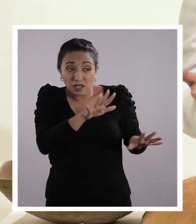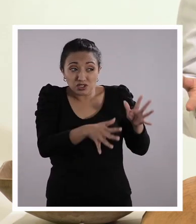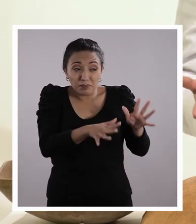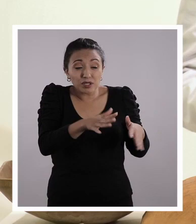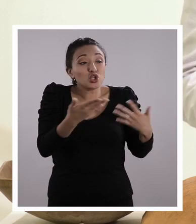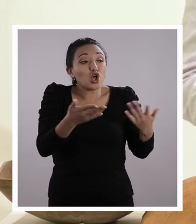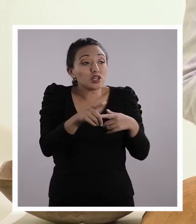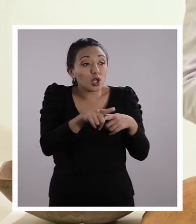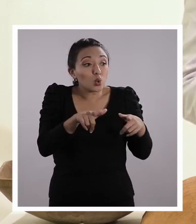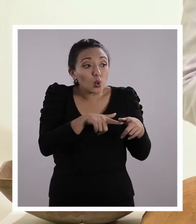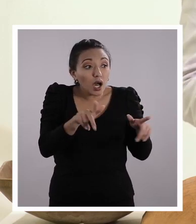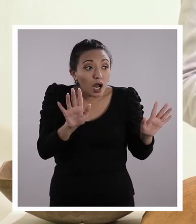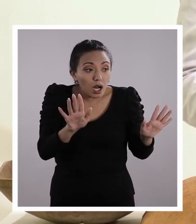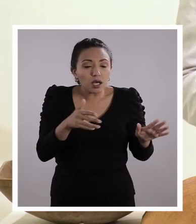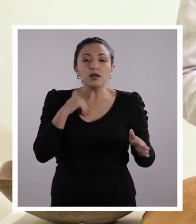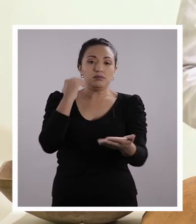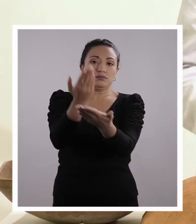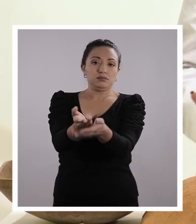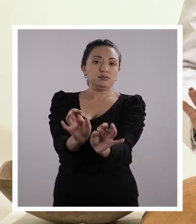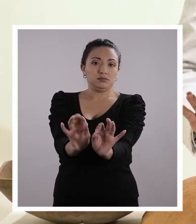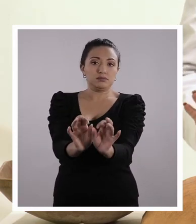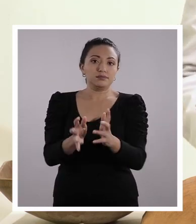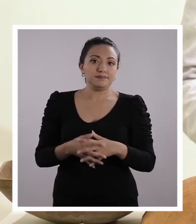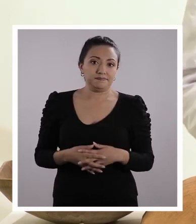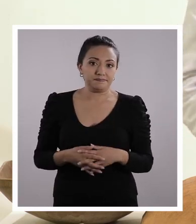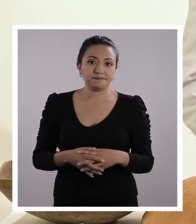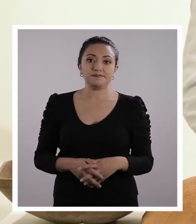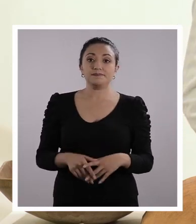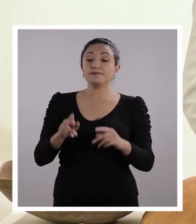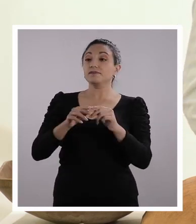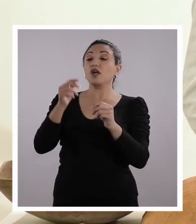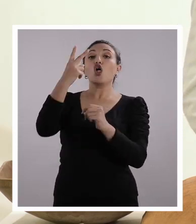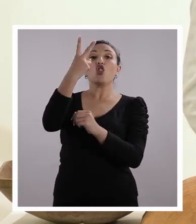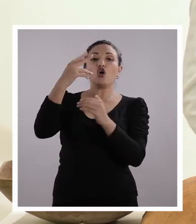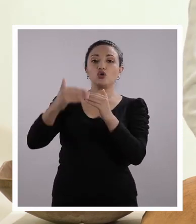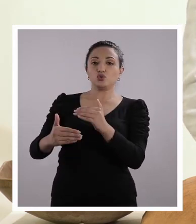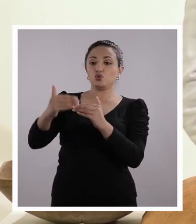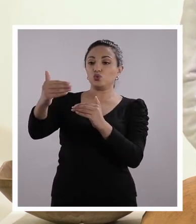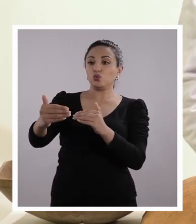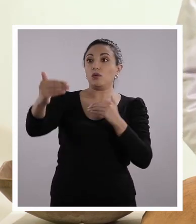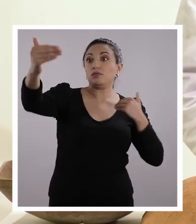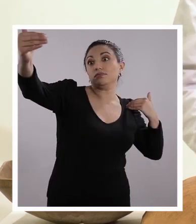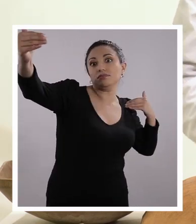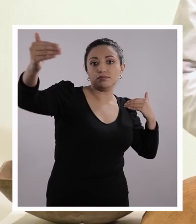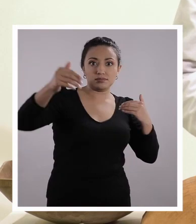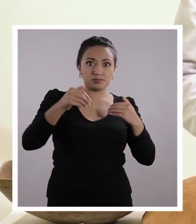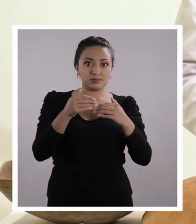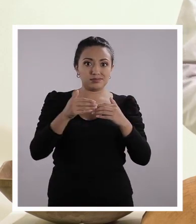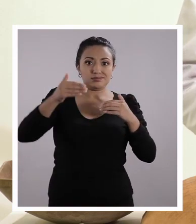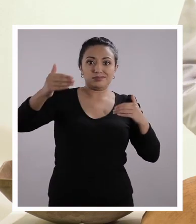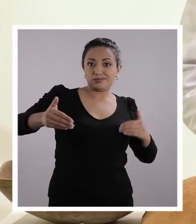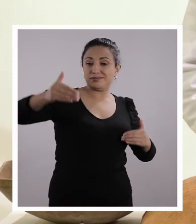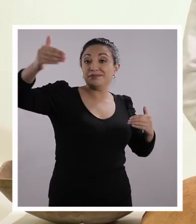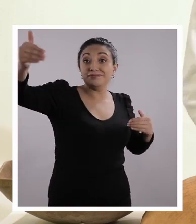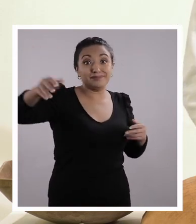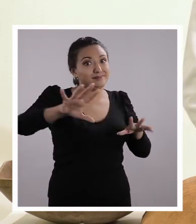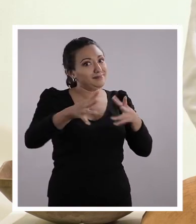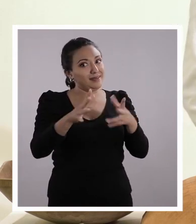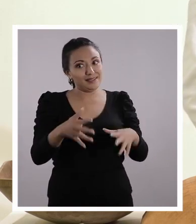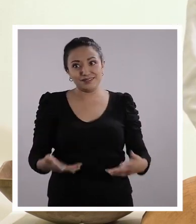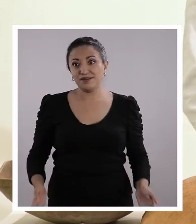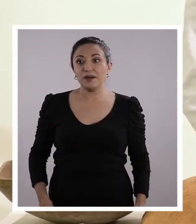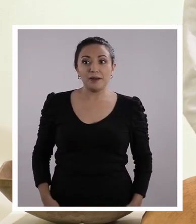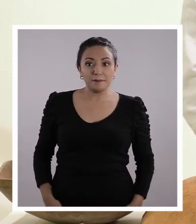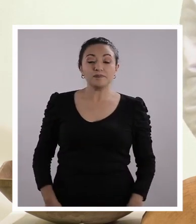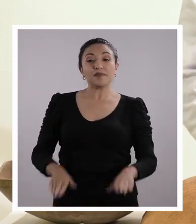pero si me das un punto de referencia llegó segurito es cómo puede decir aquí a del cuadrado más nivel al cuadrado han sido como dos